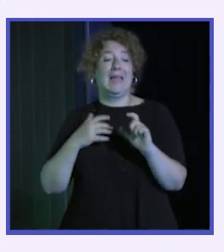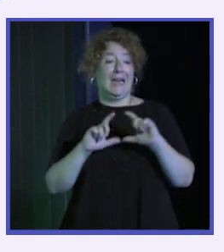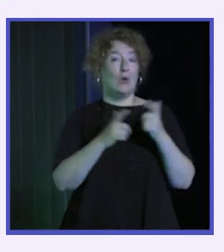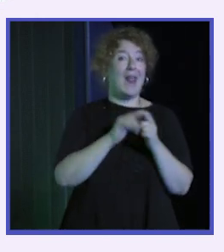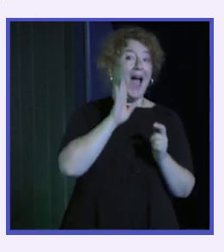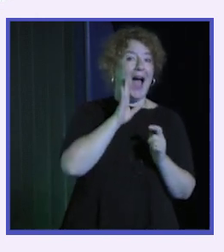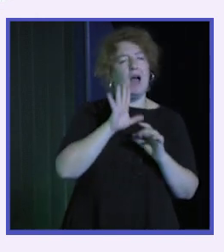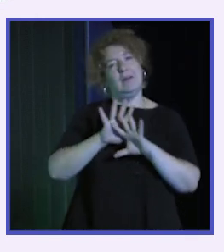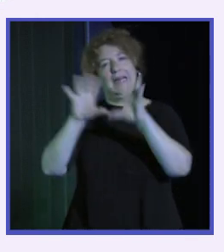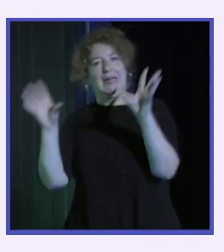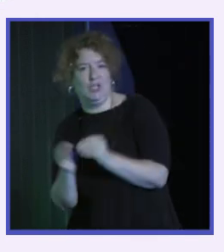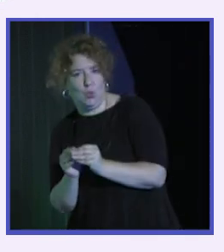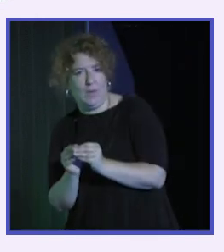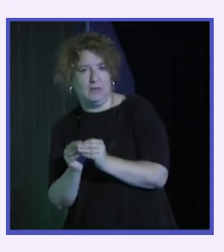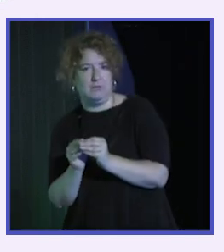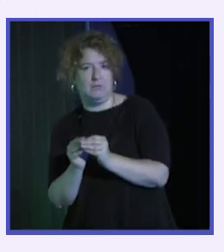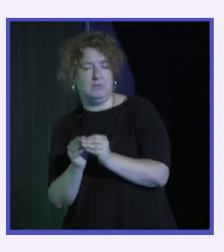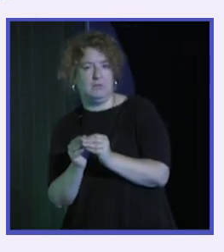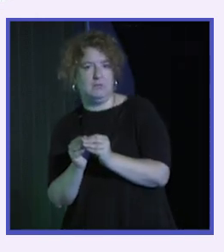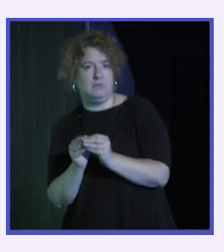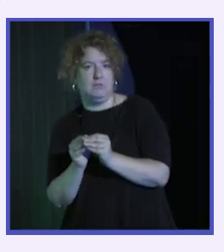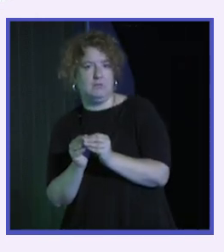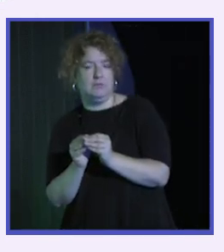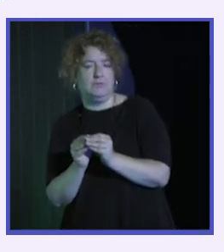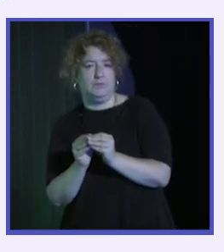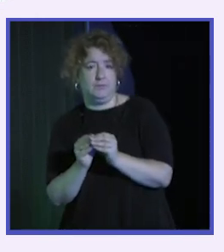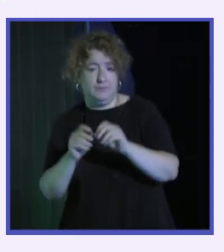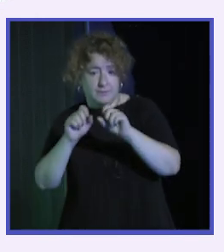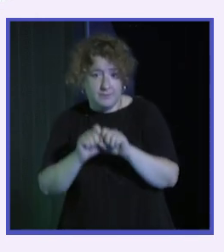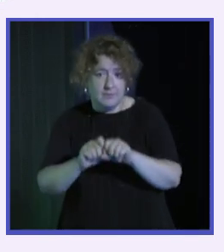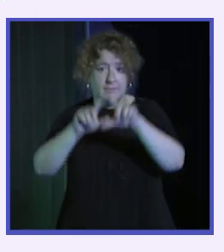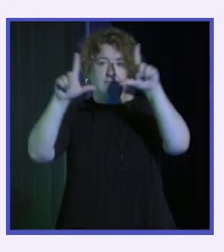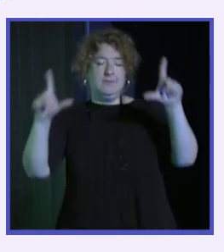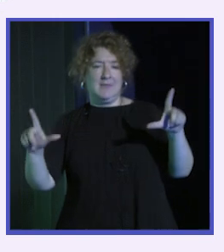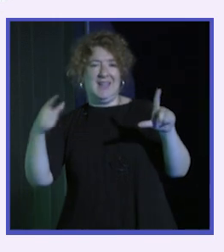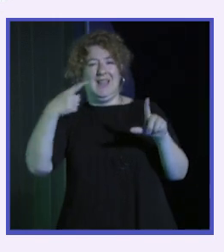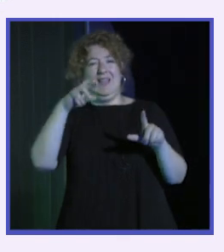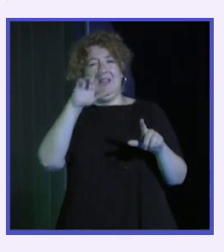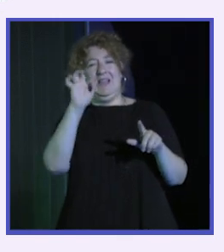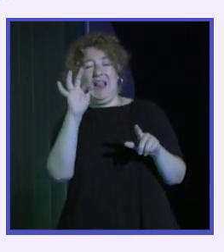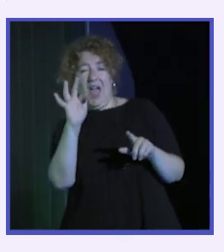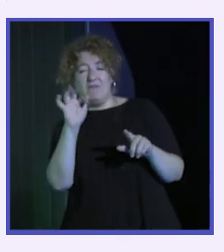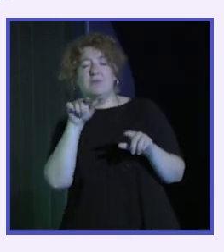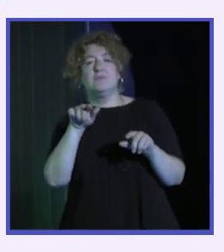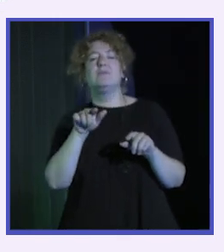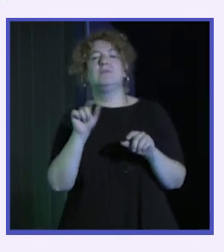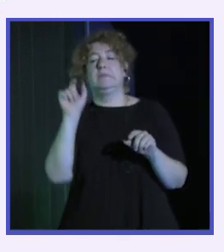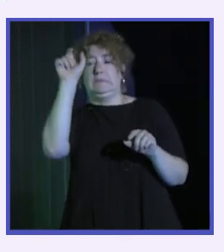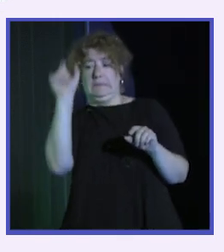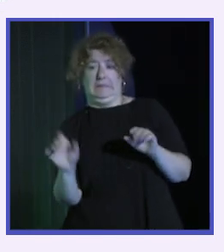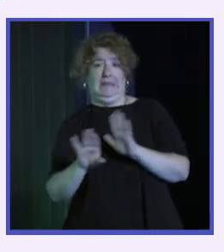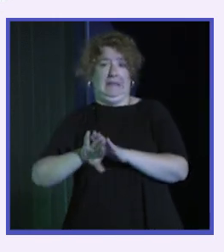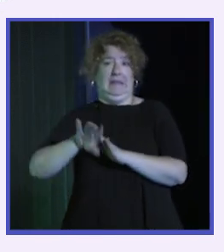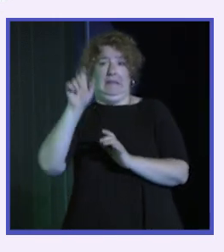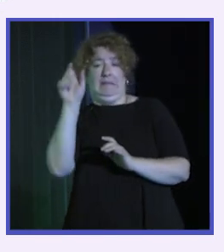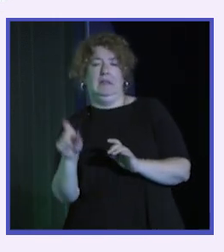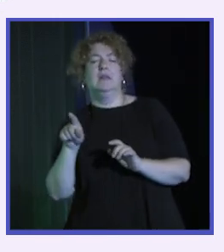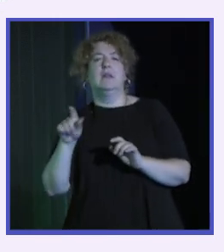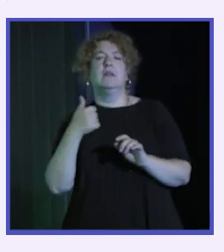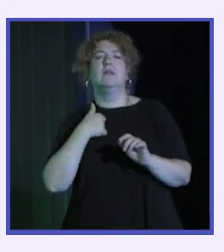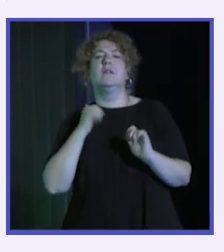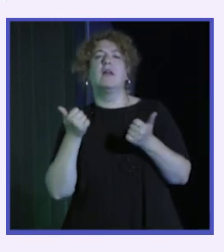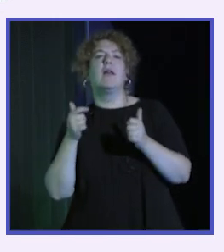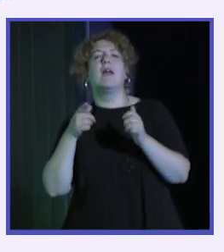reunión. Como decíamos antes, abrimos la puerta de Graph, ¿vale? Que es la barrita lateral, y le pido que acceda